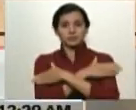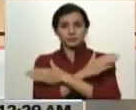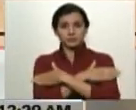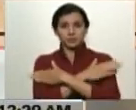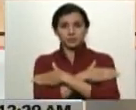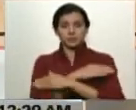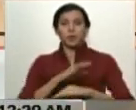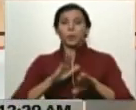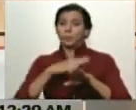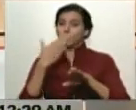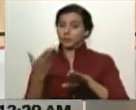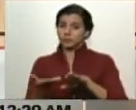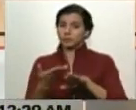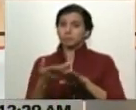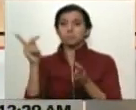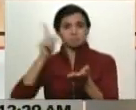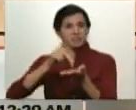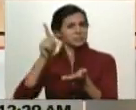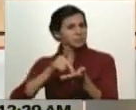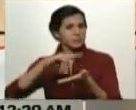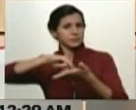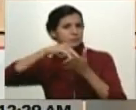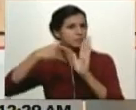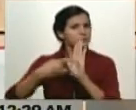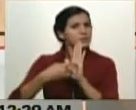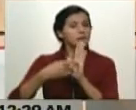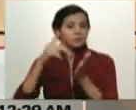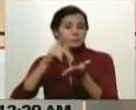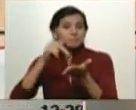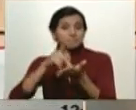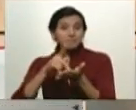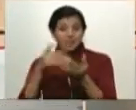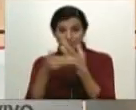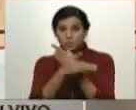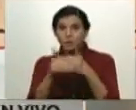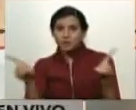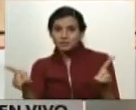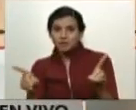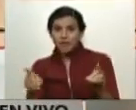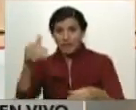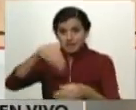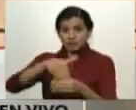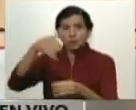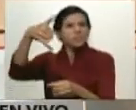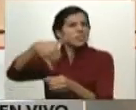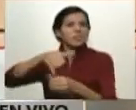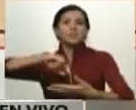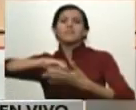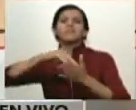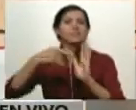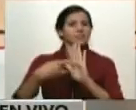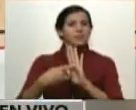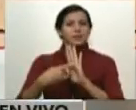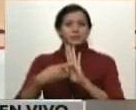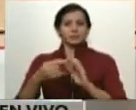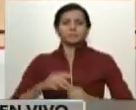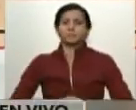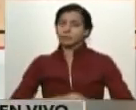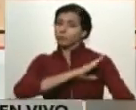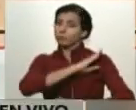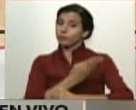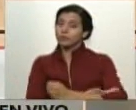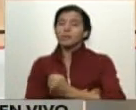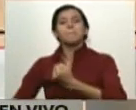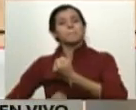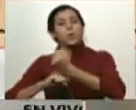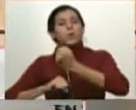felicitaciones, porque participar en la democracia, participar en unas elecciones, significa asimismo fortalecerla.